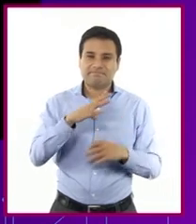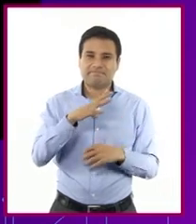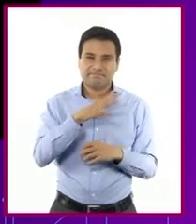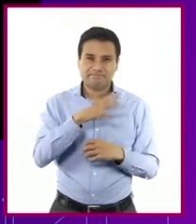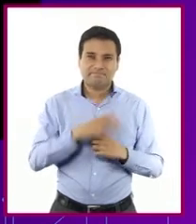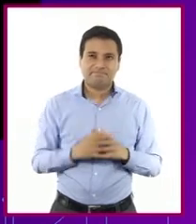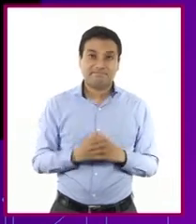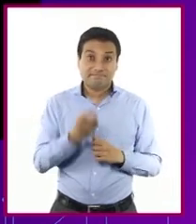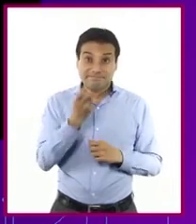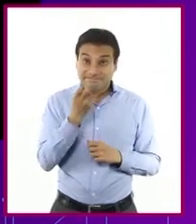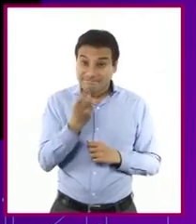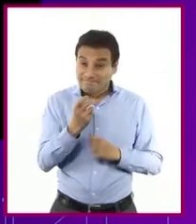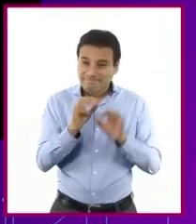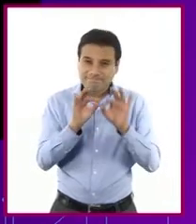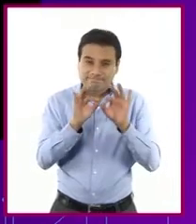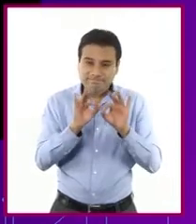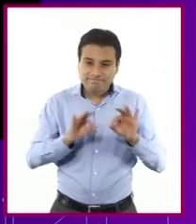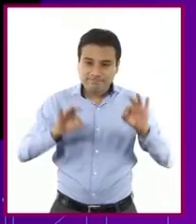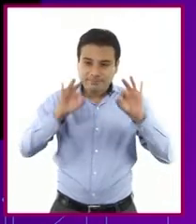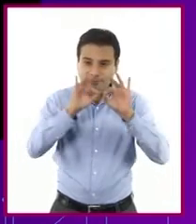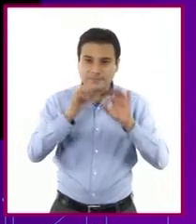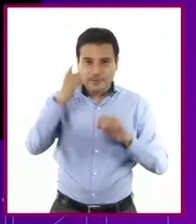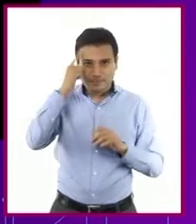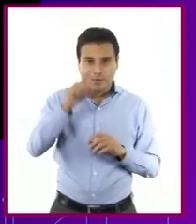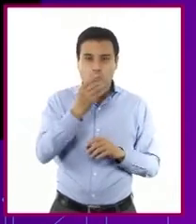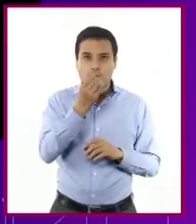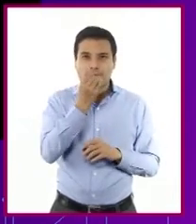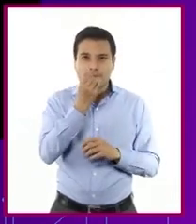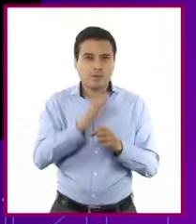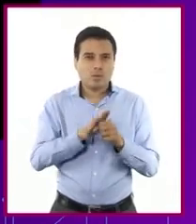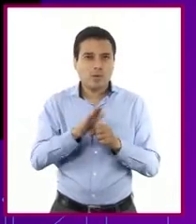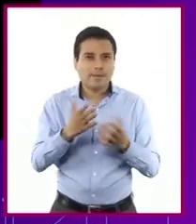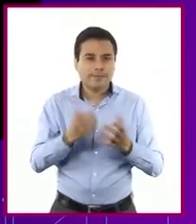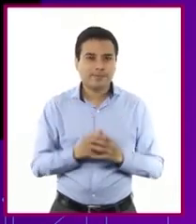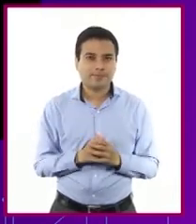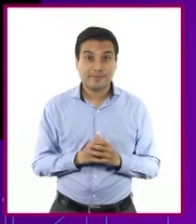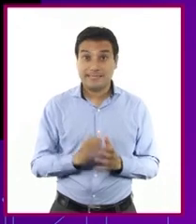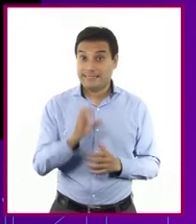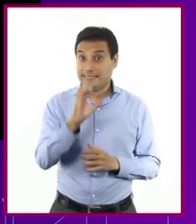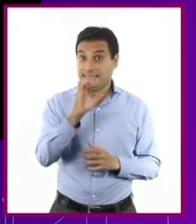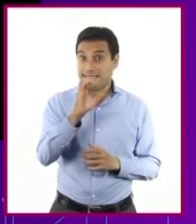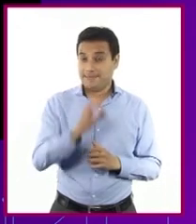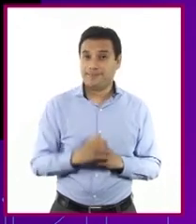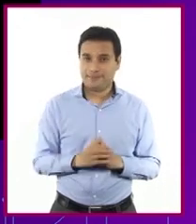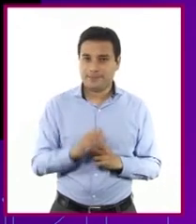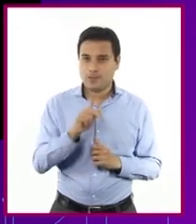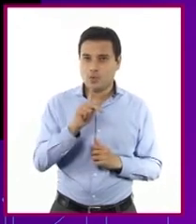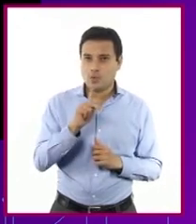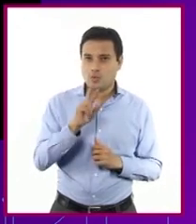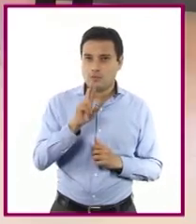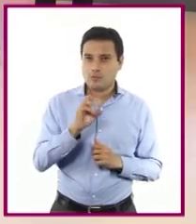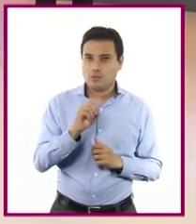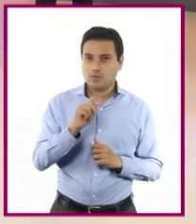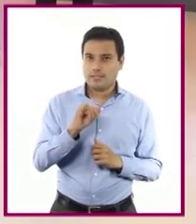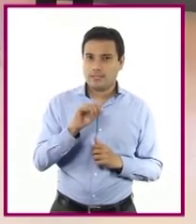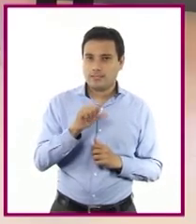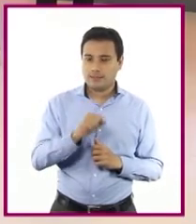es un nutriente fundamental en nuestra dieta. La respuesta correcta es el inciso C, proteínas.